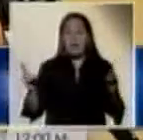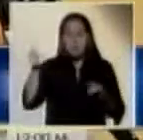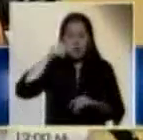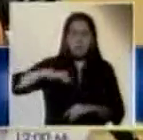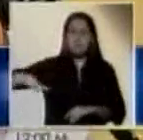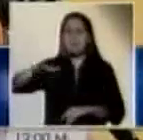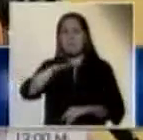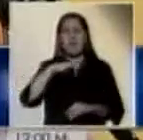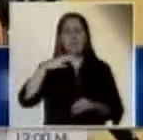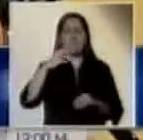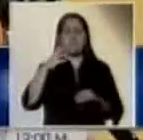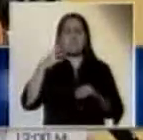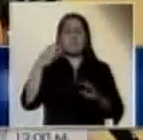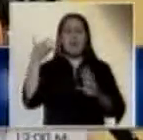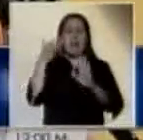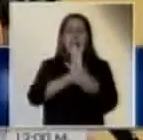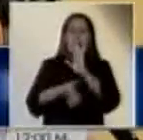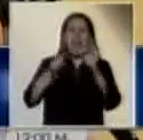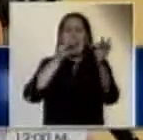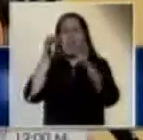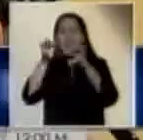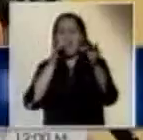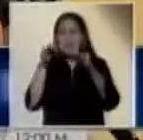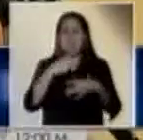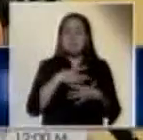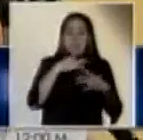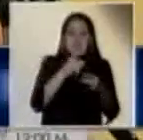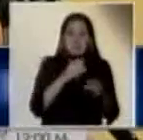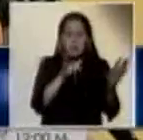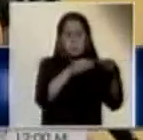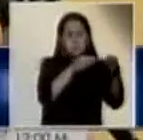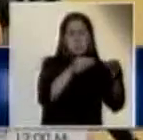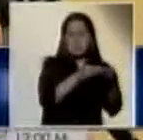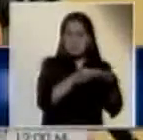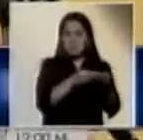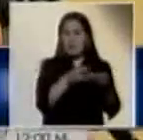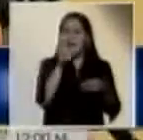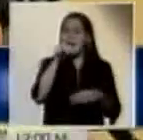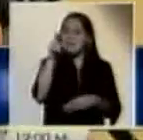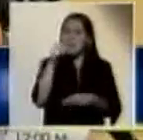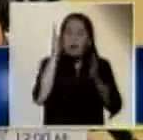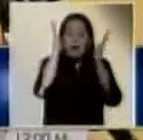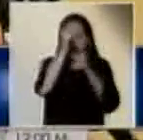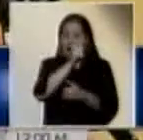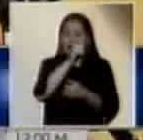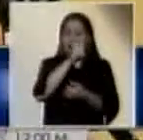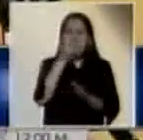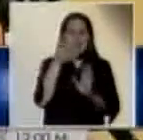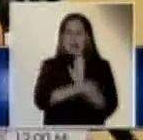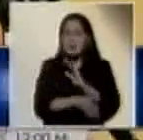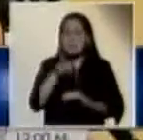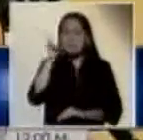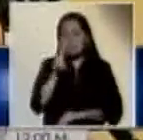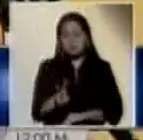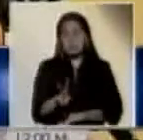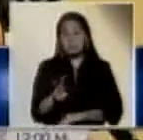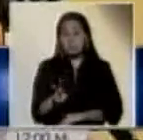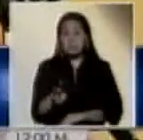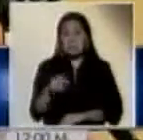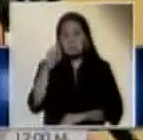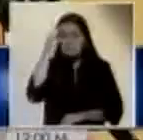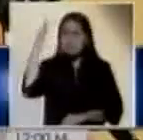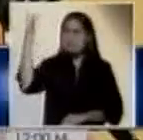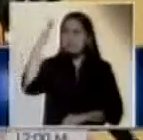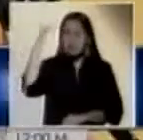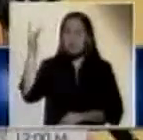hablando de cosas que solo le interesan a ellos y que nunca terminan preocupados por lo que en Venezuela está pasando. Es insólito que los